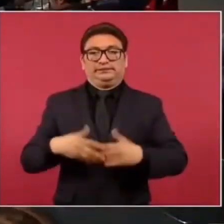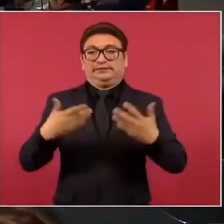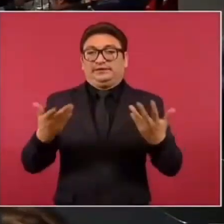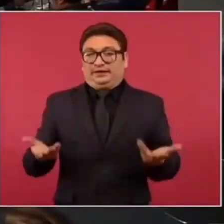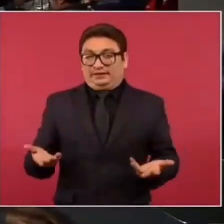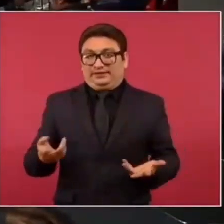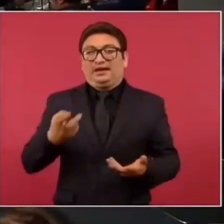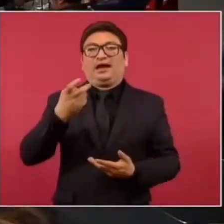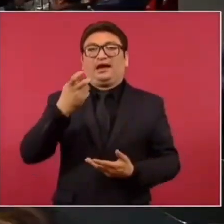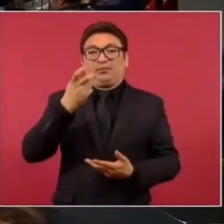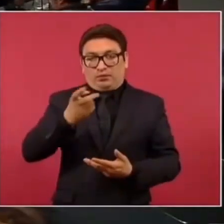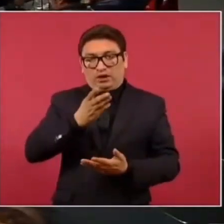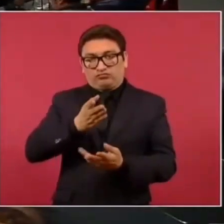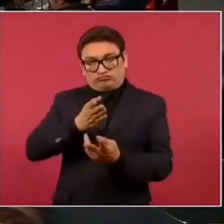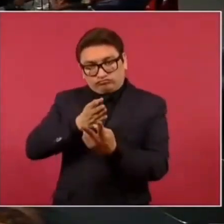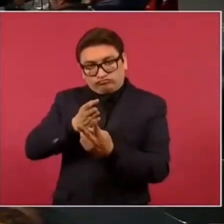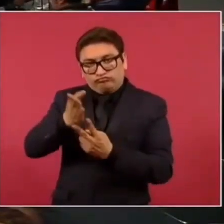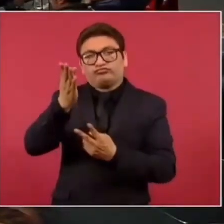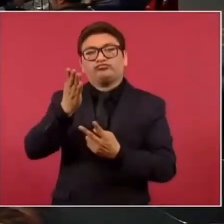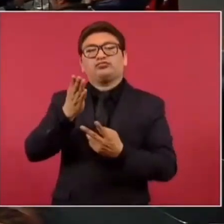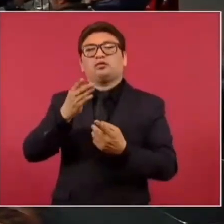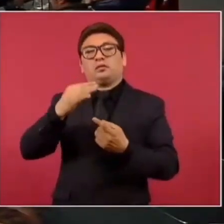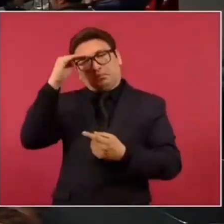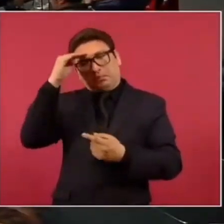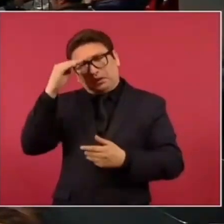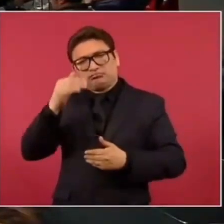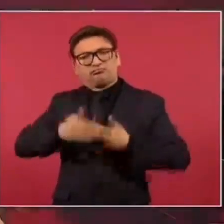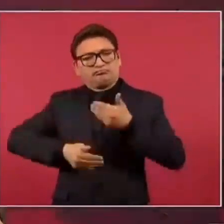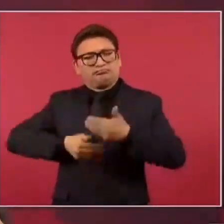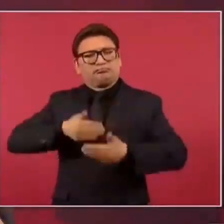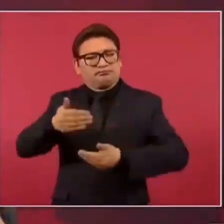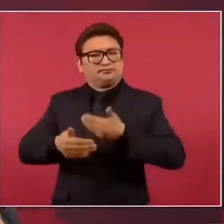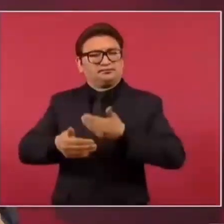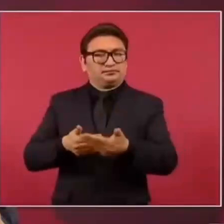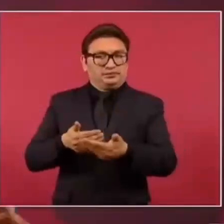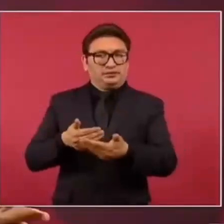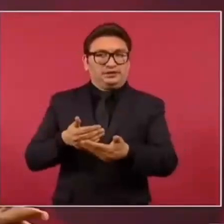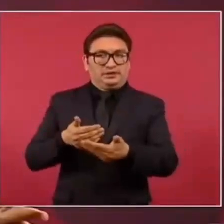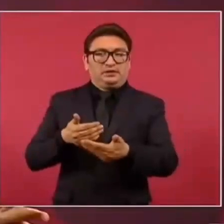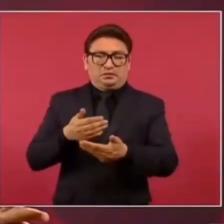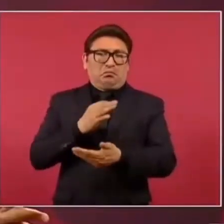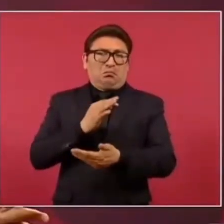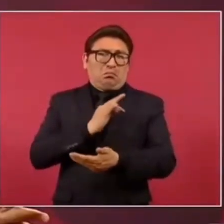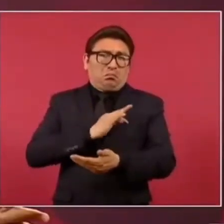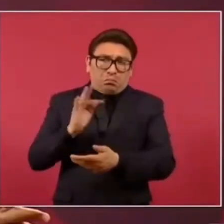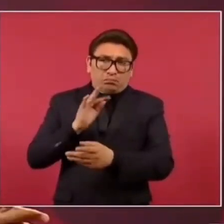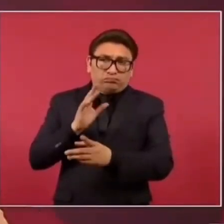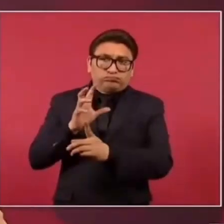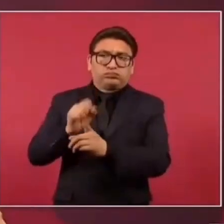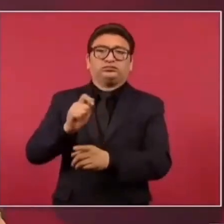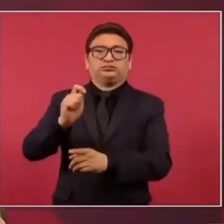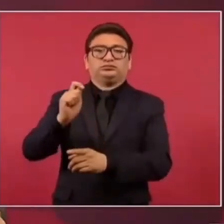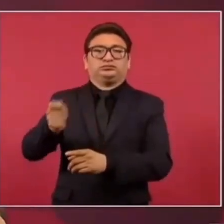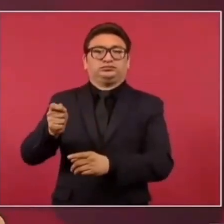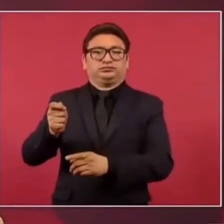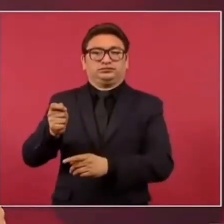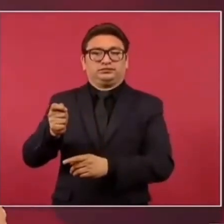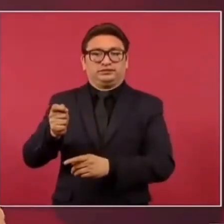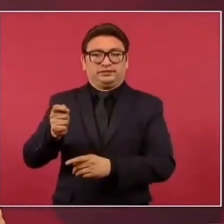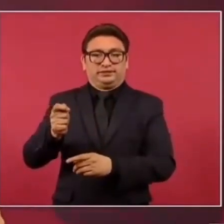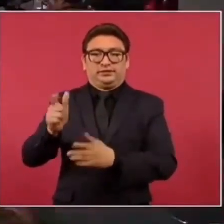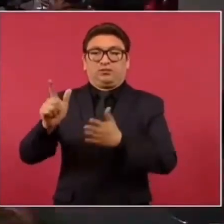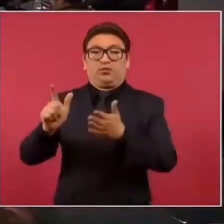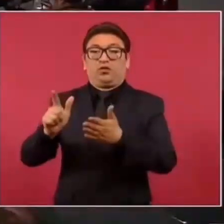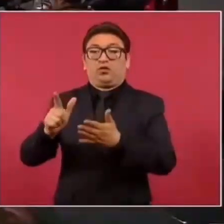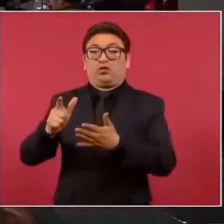teníamos ese camino, lo exploramos, avanzamos, se logró que se declarara ilegal